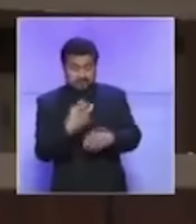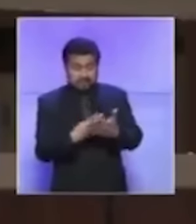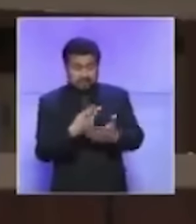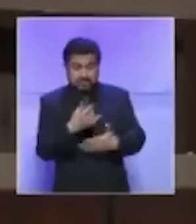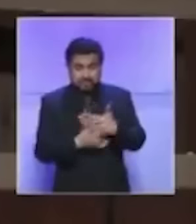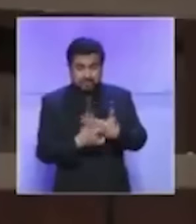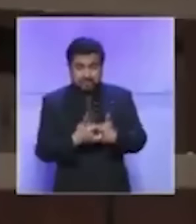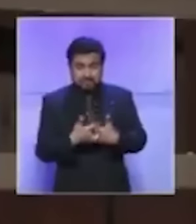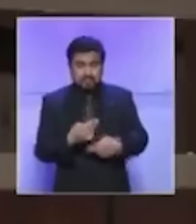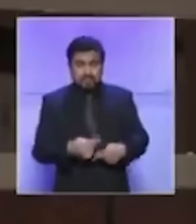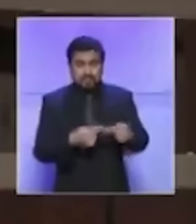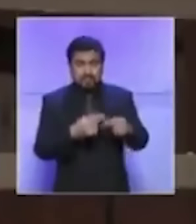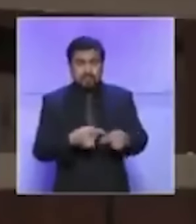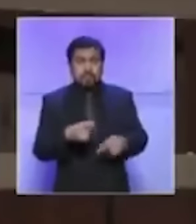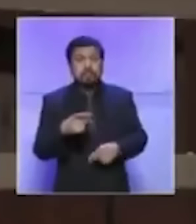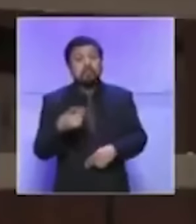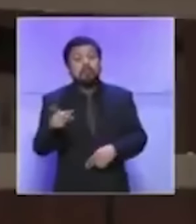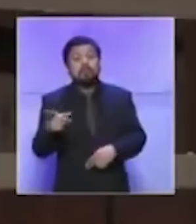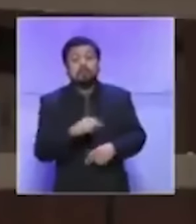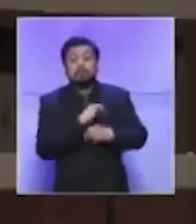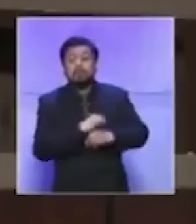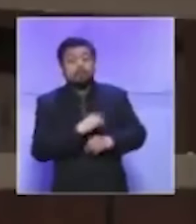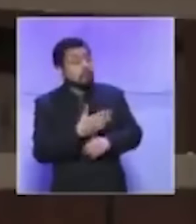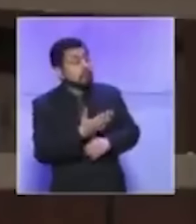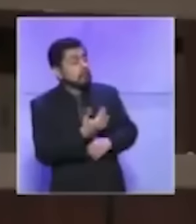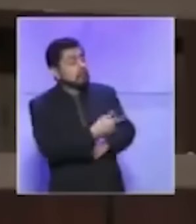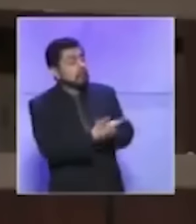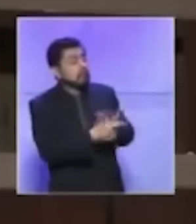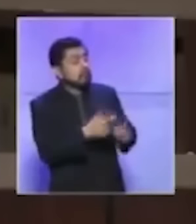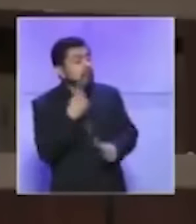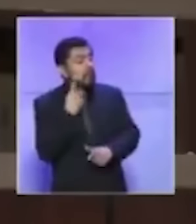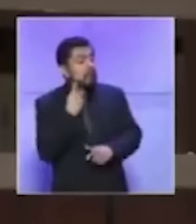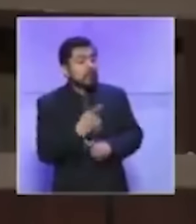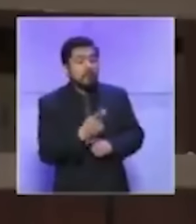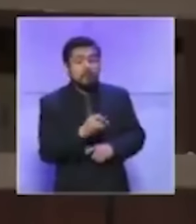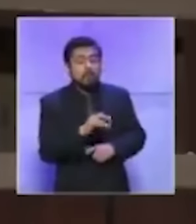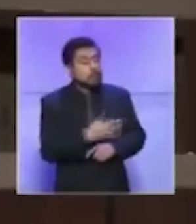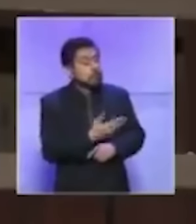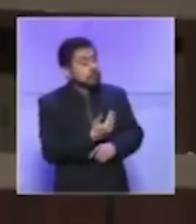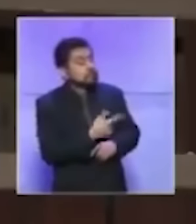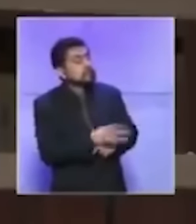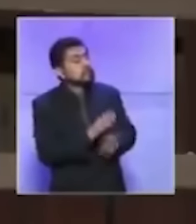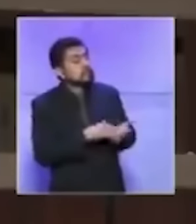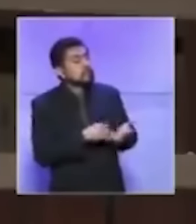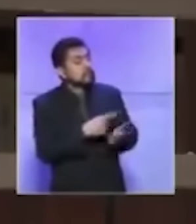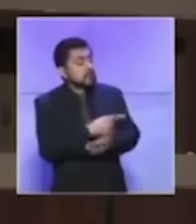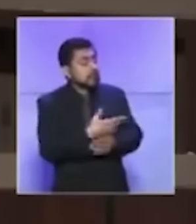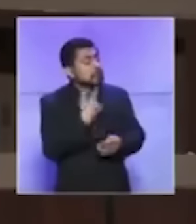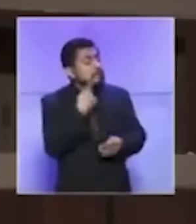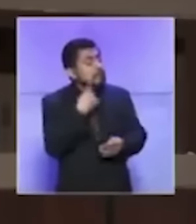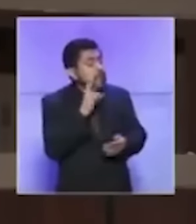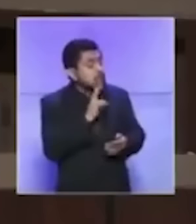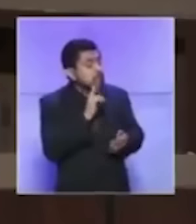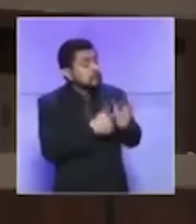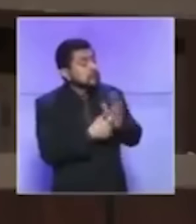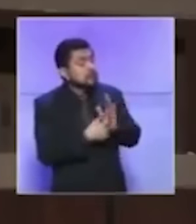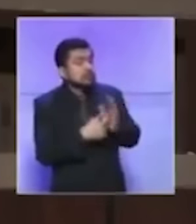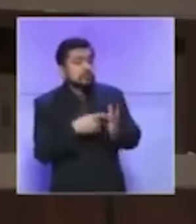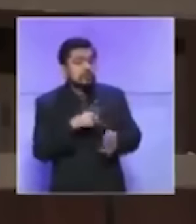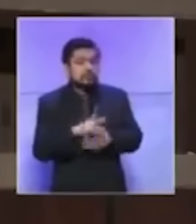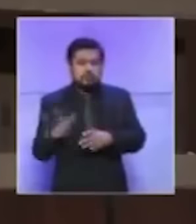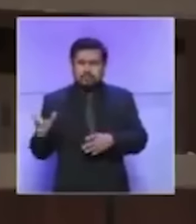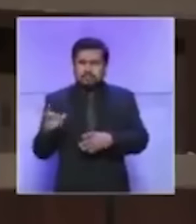presente pruebas que confirmen las aseveraciones de la exdirectora de Notimex sería imponer una